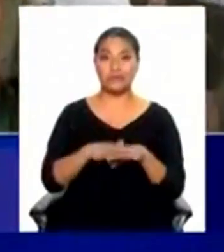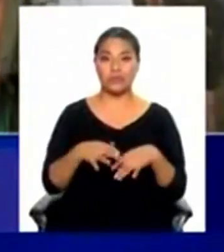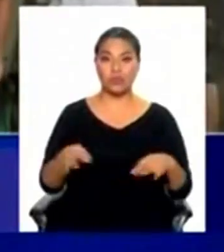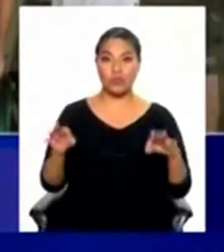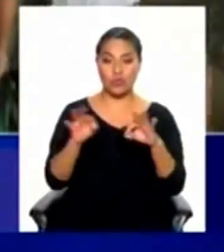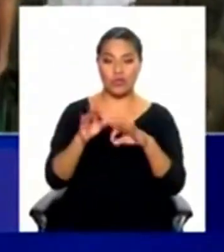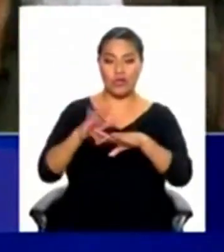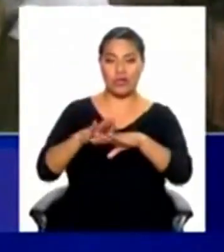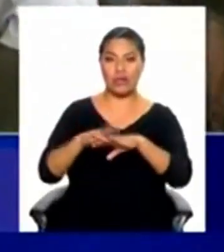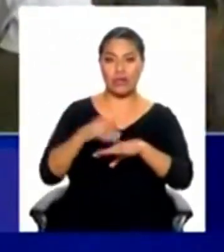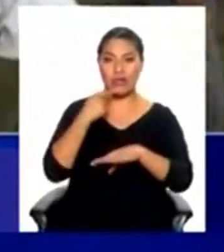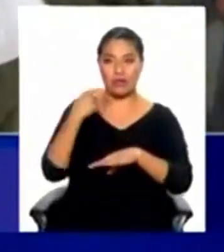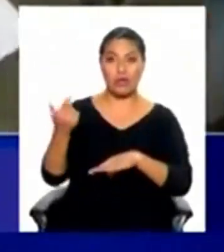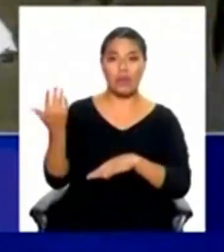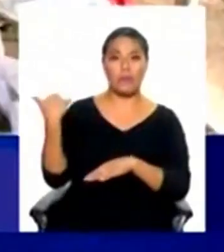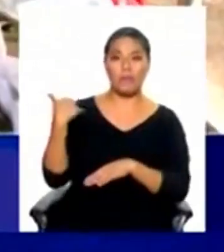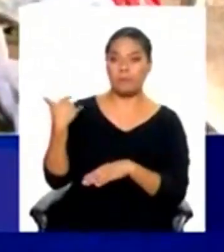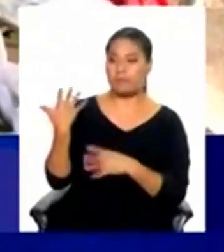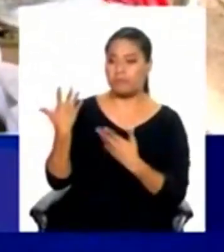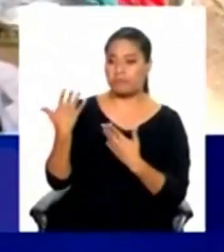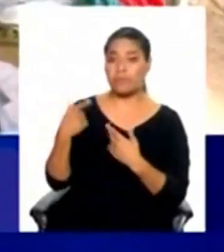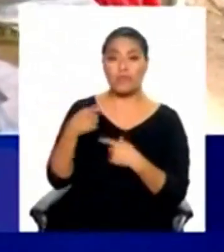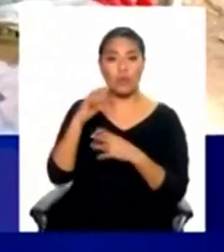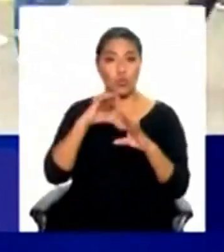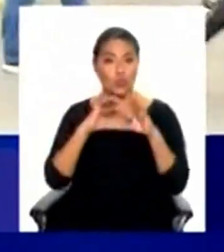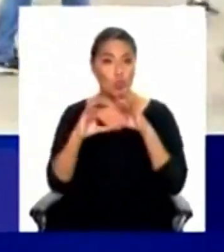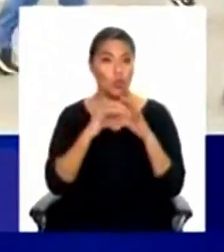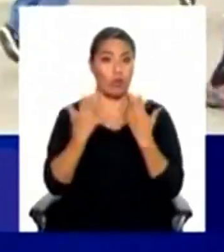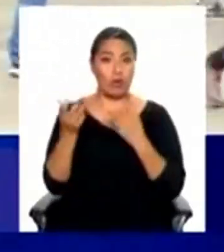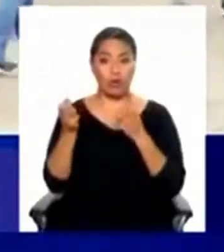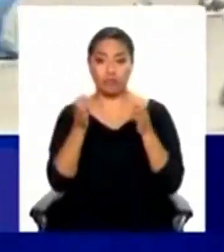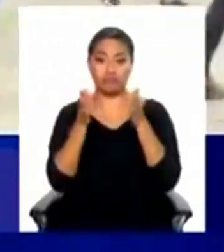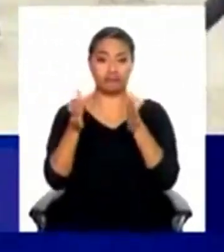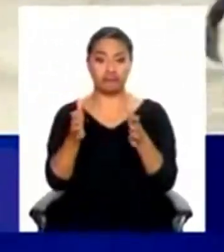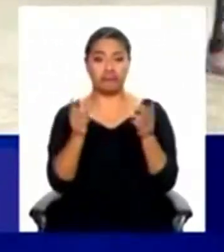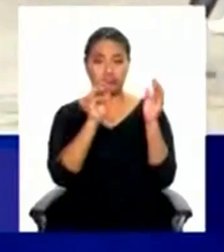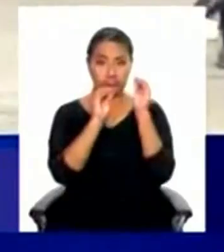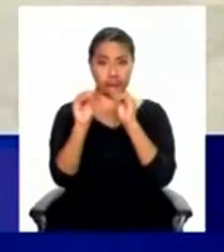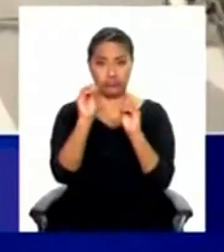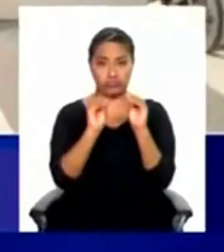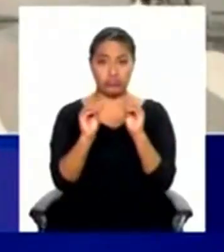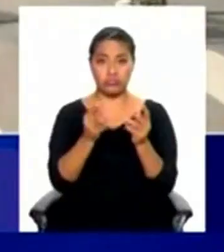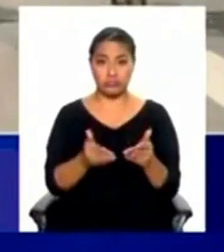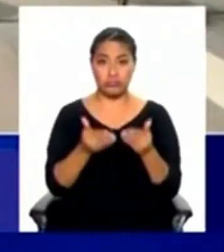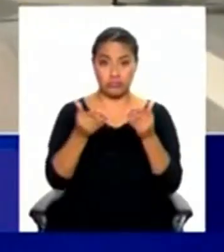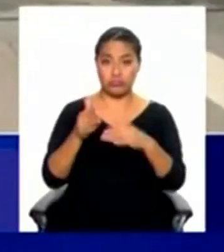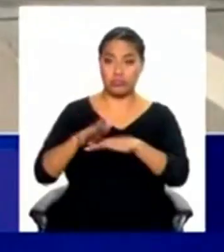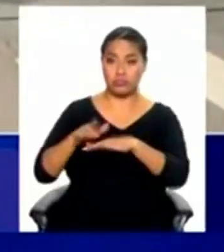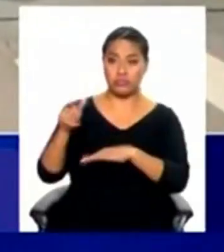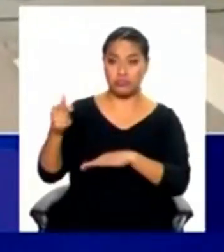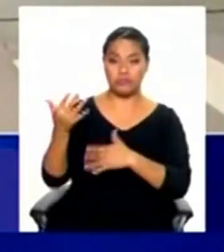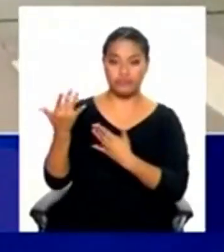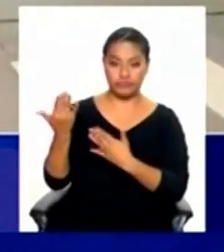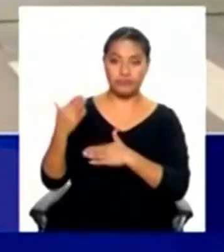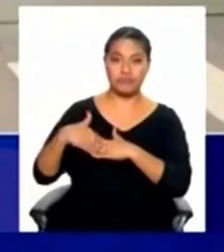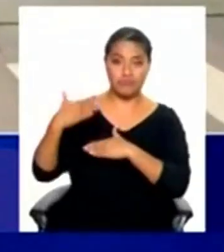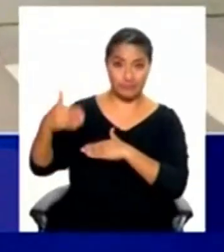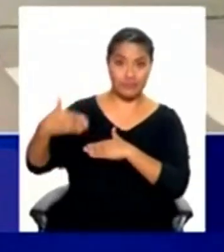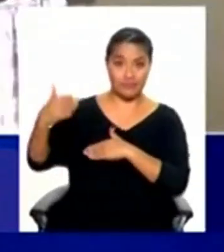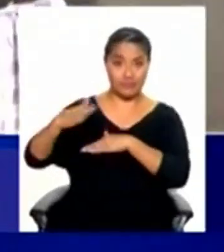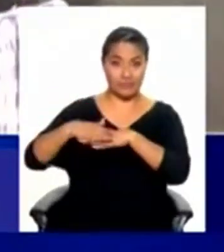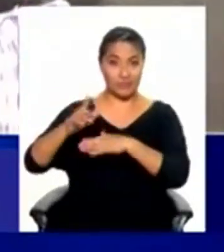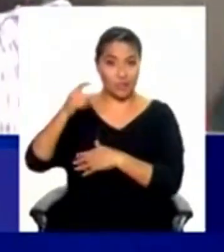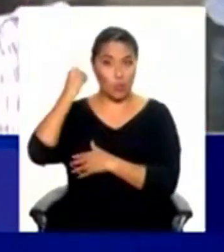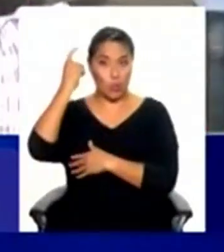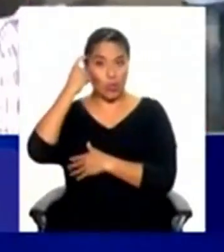alto impacto O sea si yo me pongo a conversar con los estrategas que definen la trayectoria de